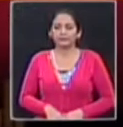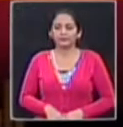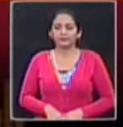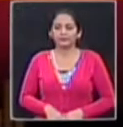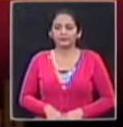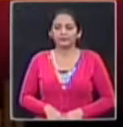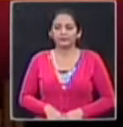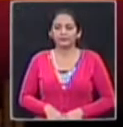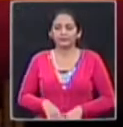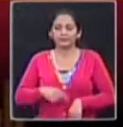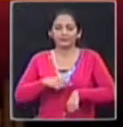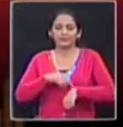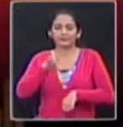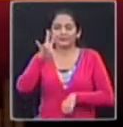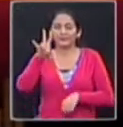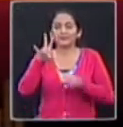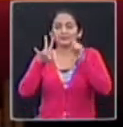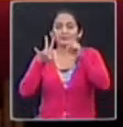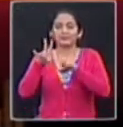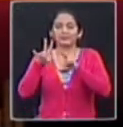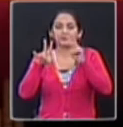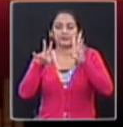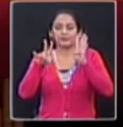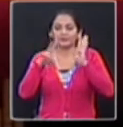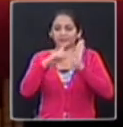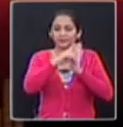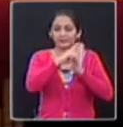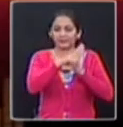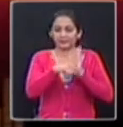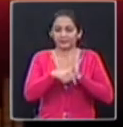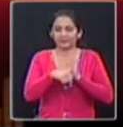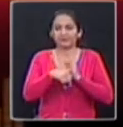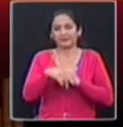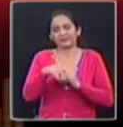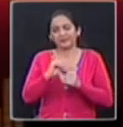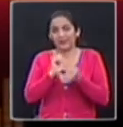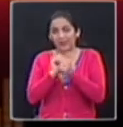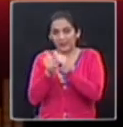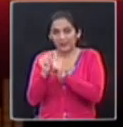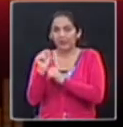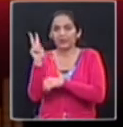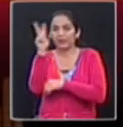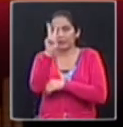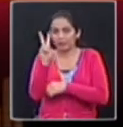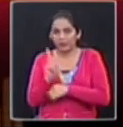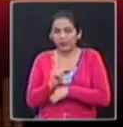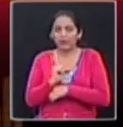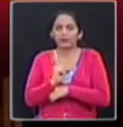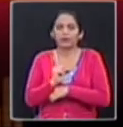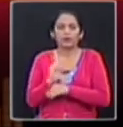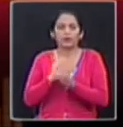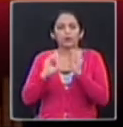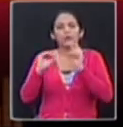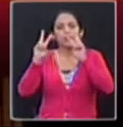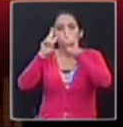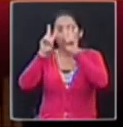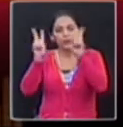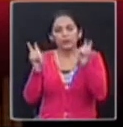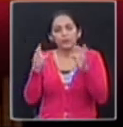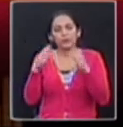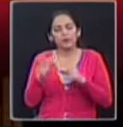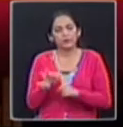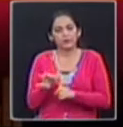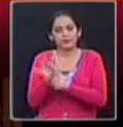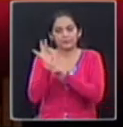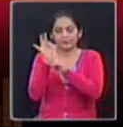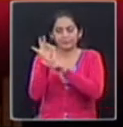Siete de la mañana, 24 minutos, como lo hacemos todos los viernes, tratamos un tema mucho más a fondo y especial, y en esta ocasión lo vamos